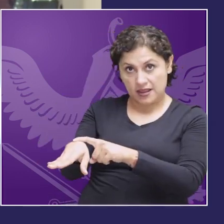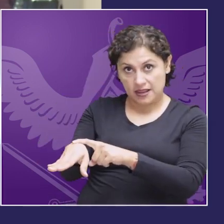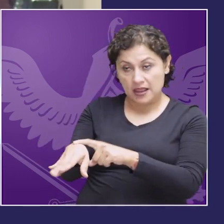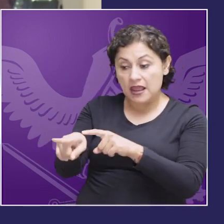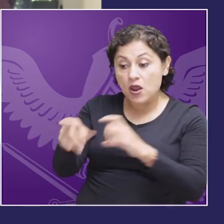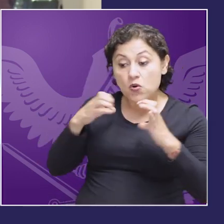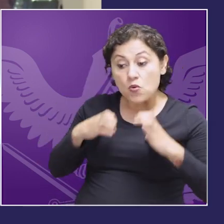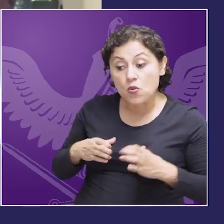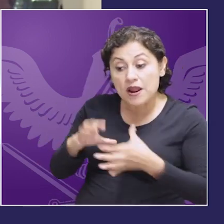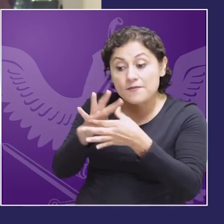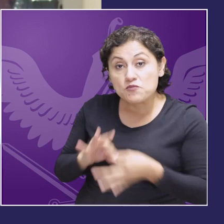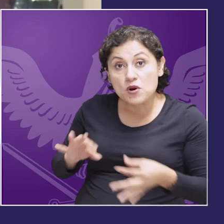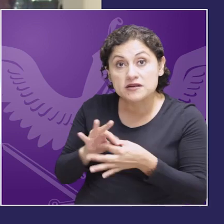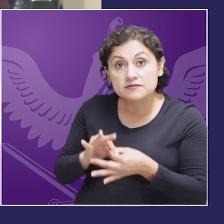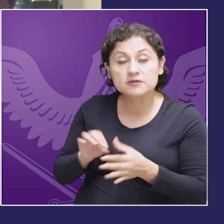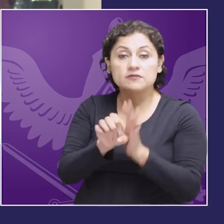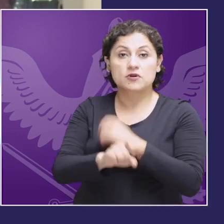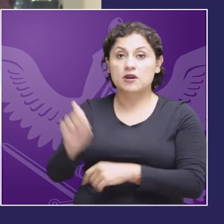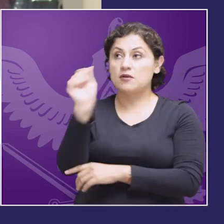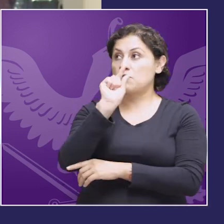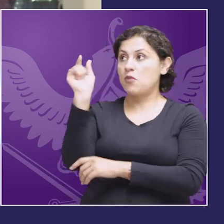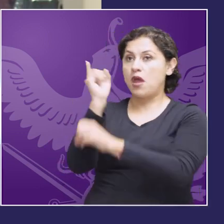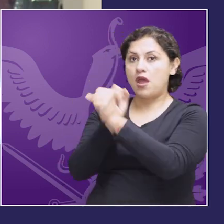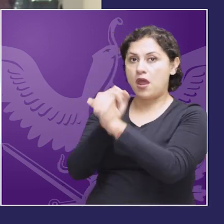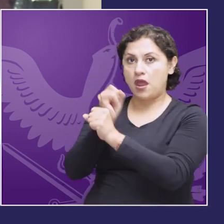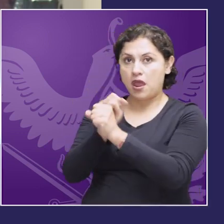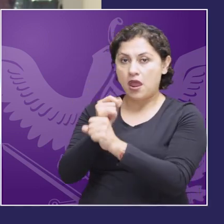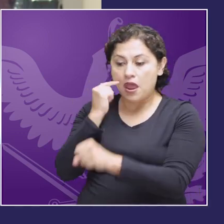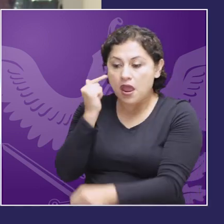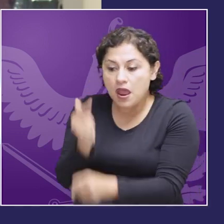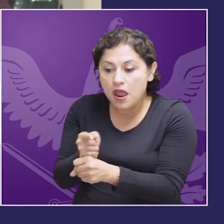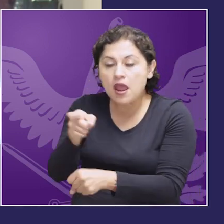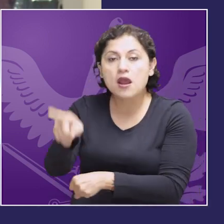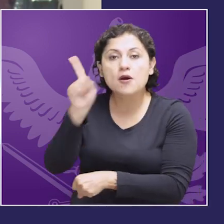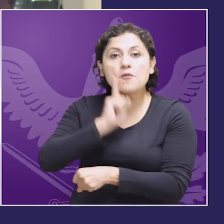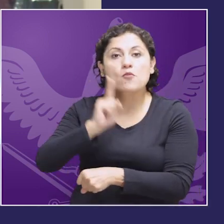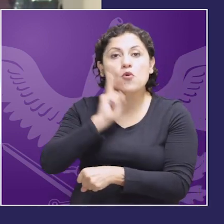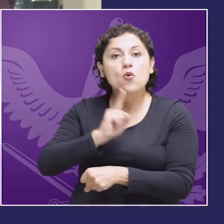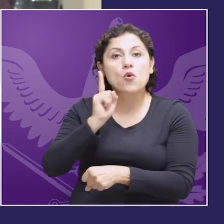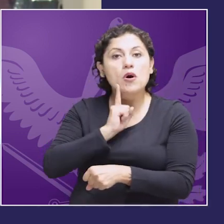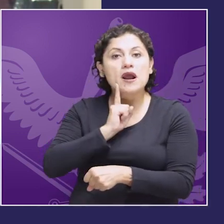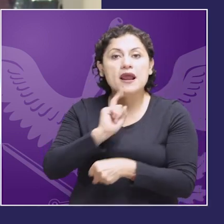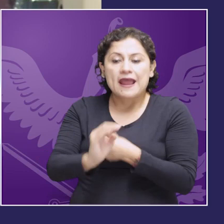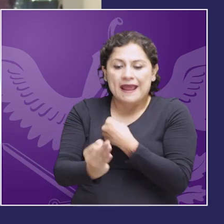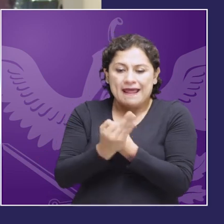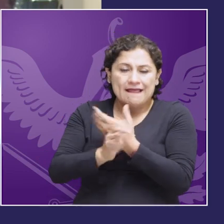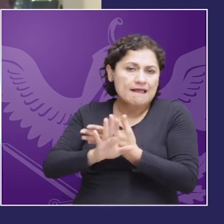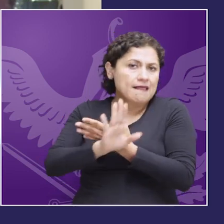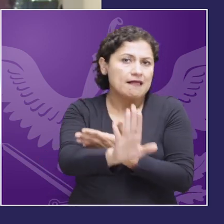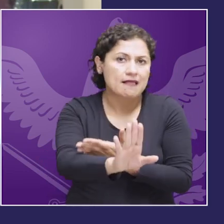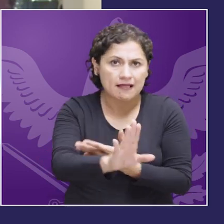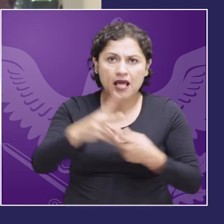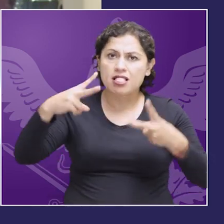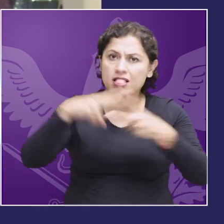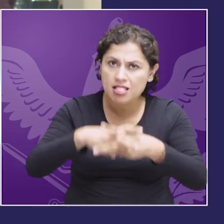pericia forense que diga si luchó o no, qué pasó, las mordeduras